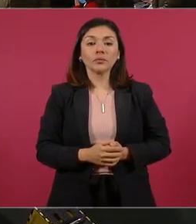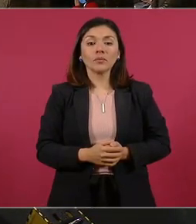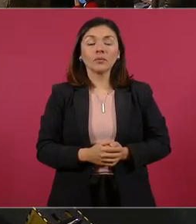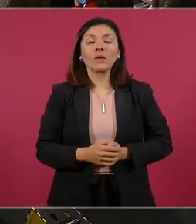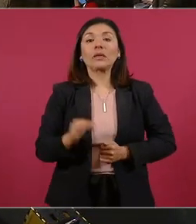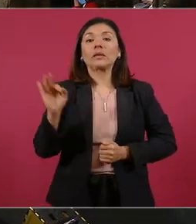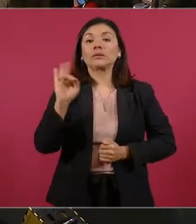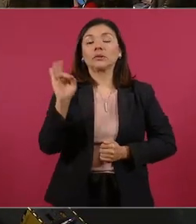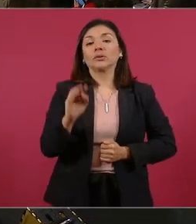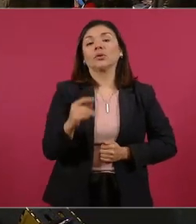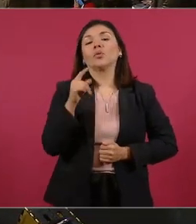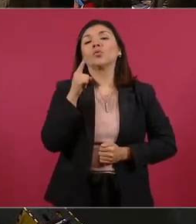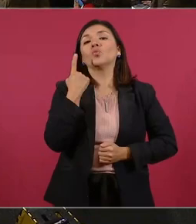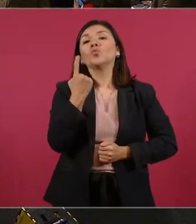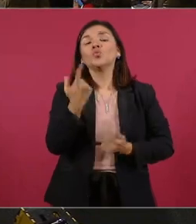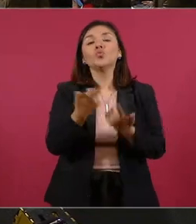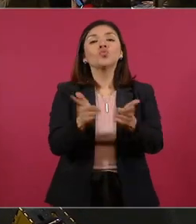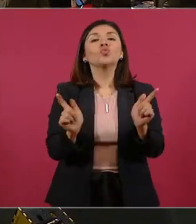políticas,